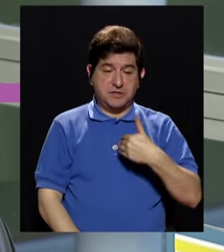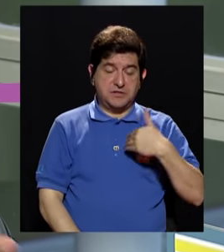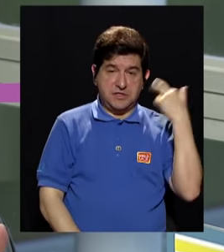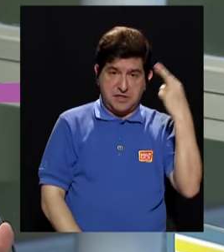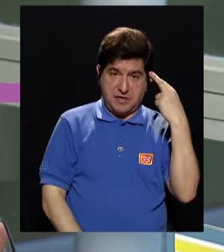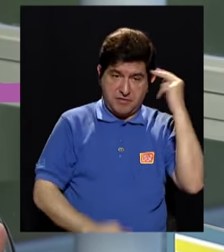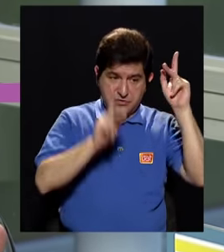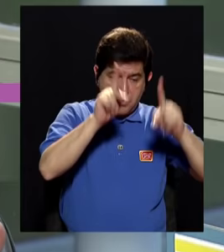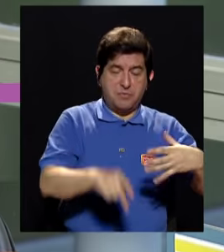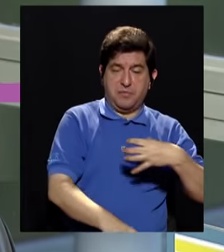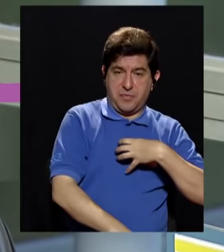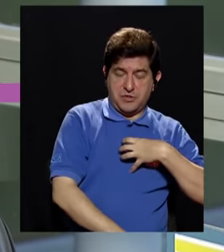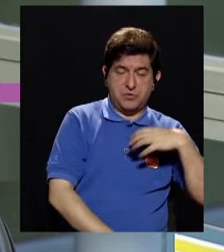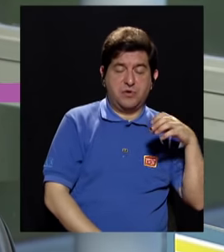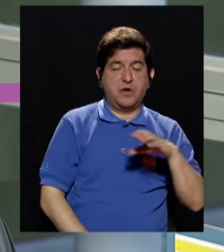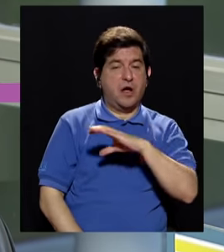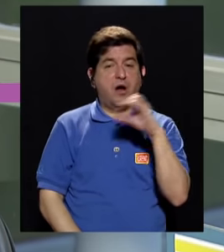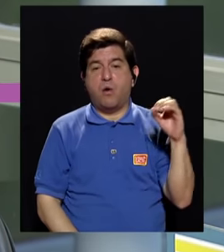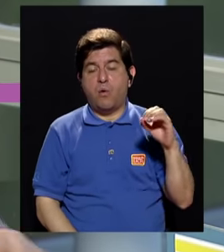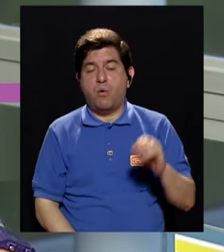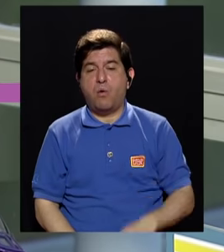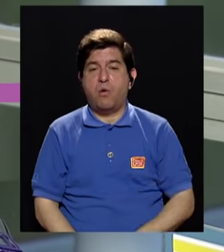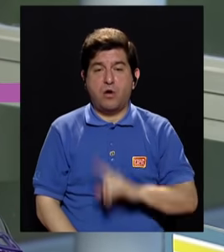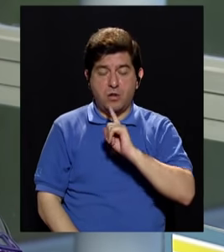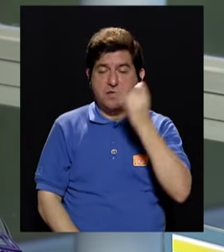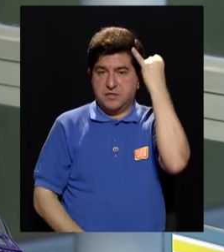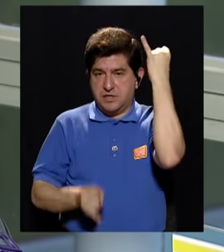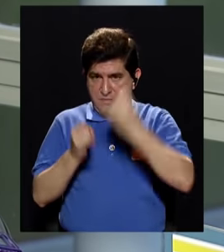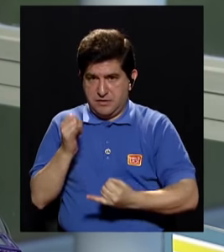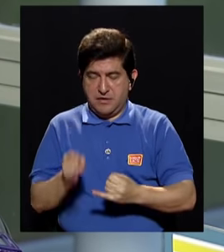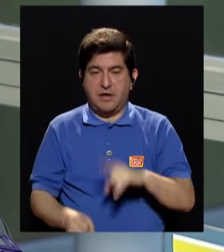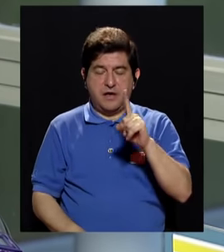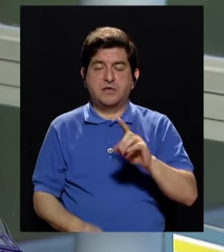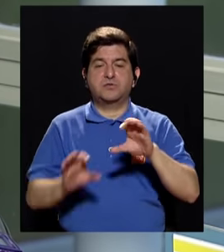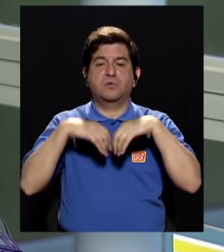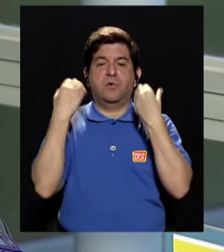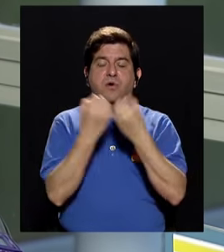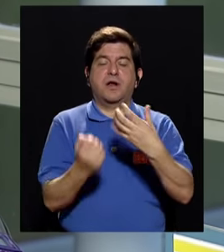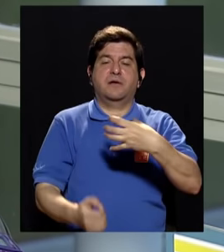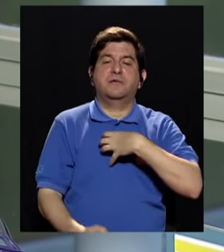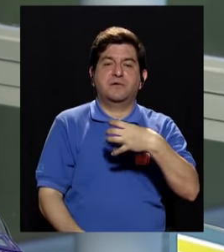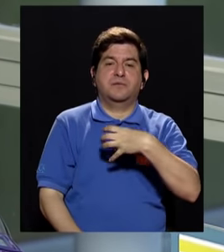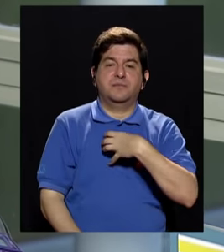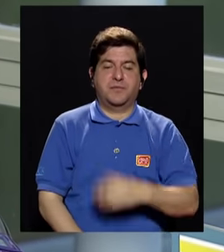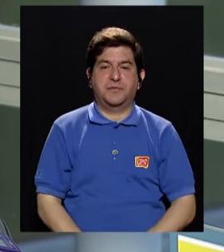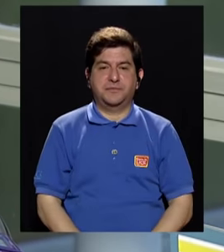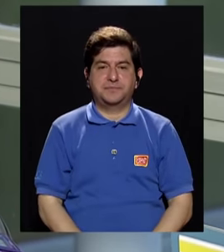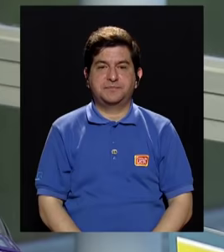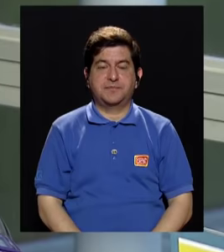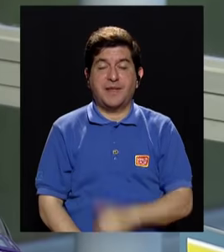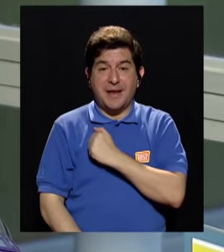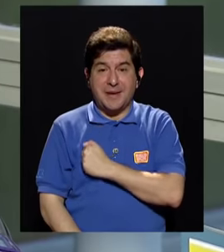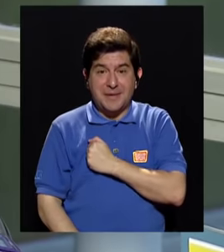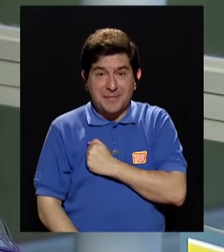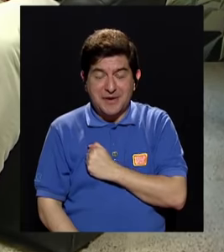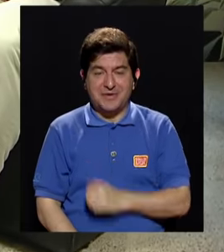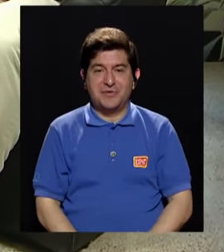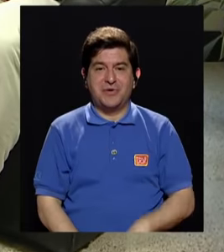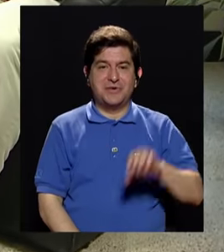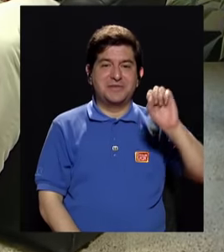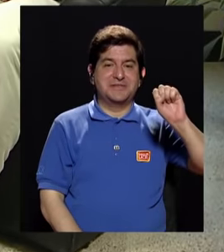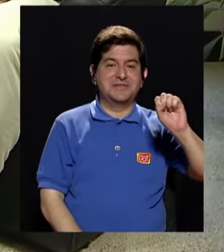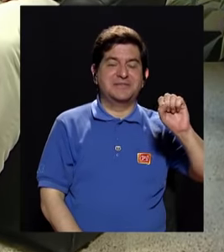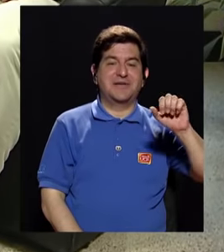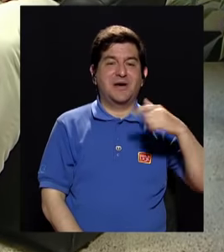tiene razón en la persona que apeló o no y se emitió una conclusión Es un órgano de apelación bueno perdón sa porque es que